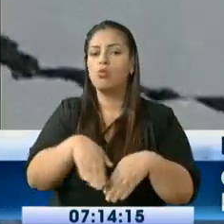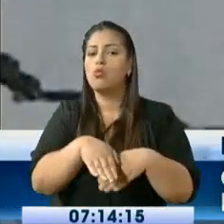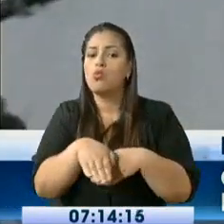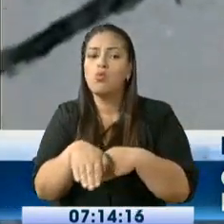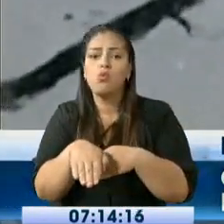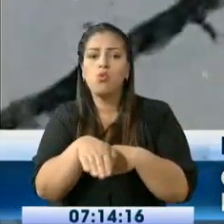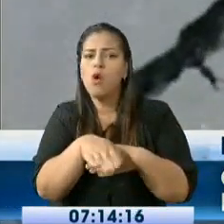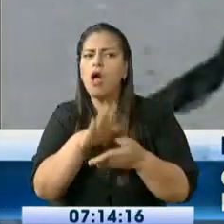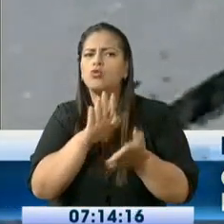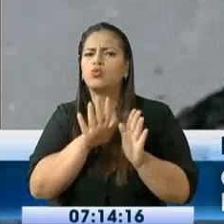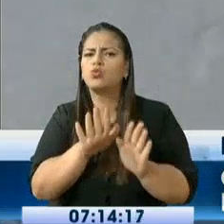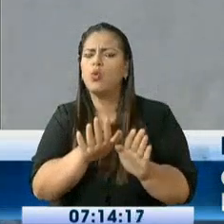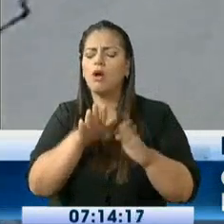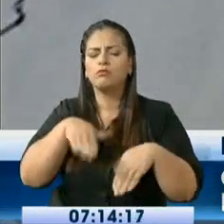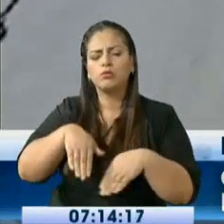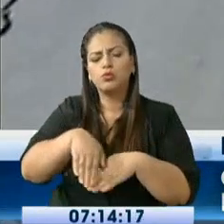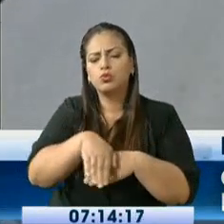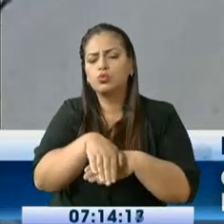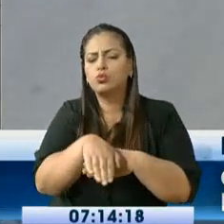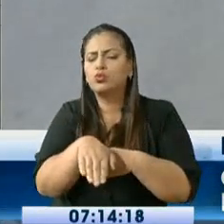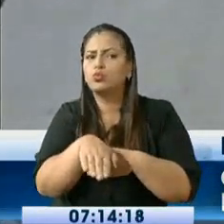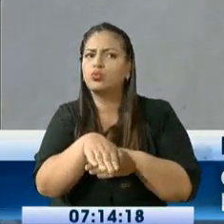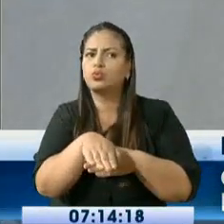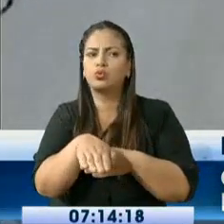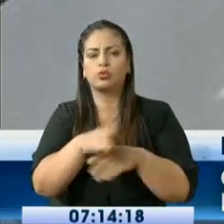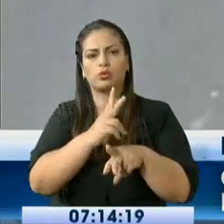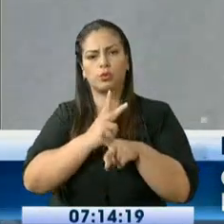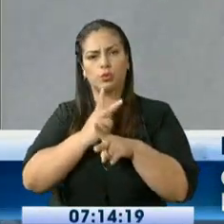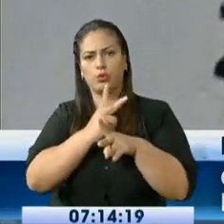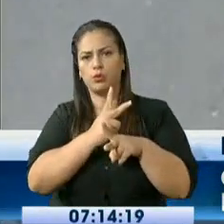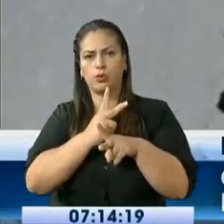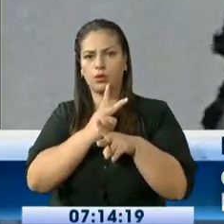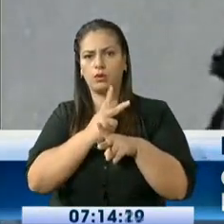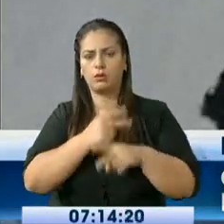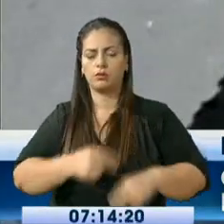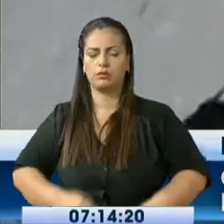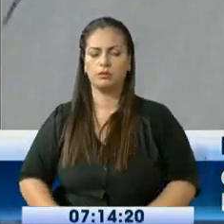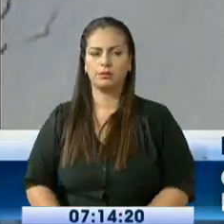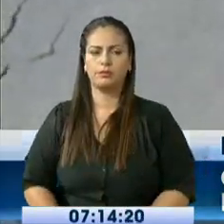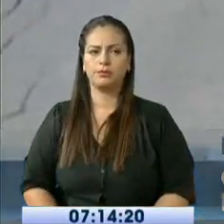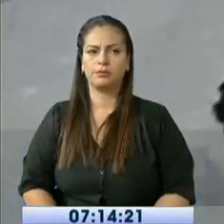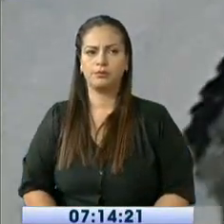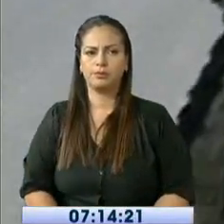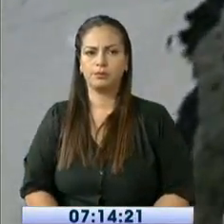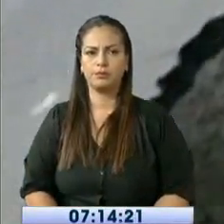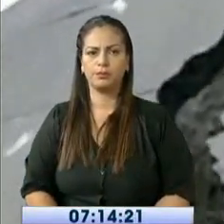partió. Con cámara de Giovanni Vinuesa, desde Pedernales informó Iván Casamén.